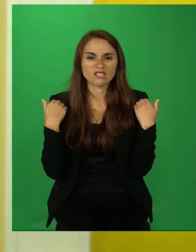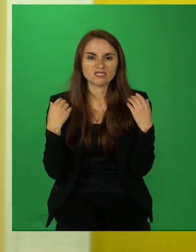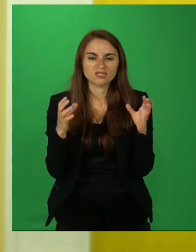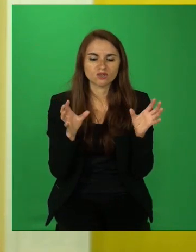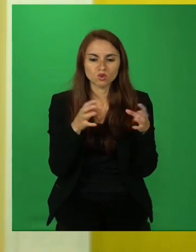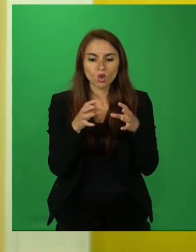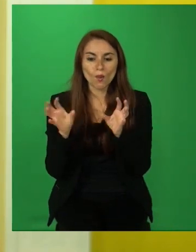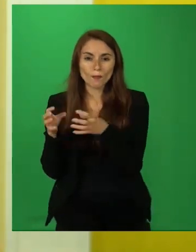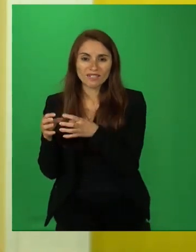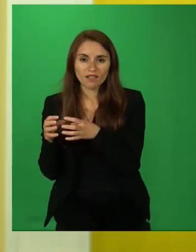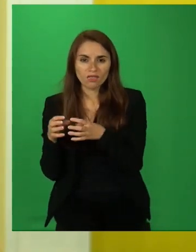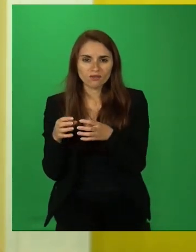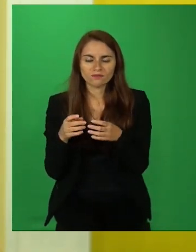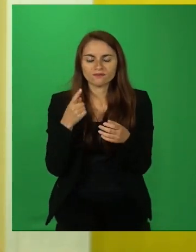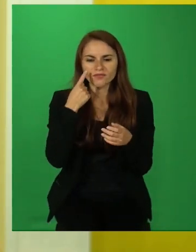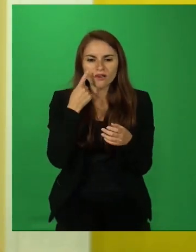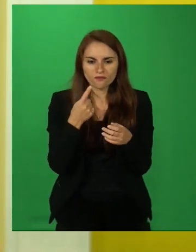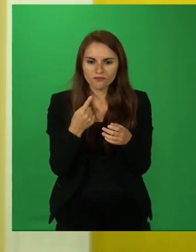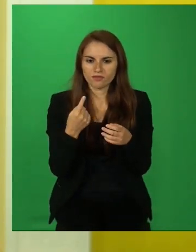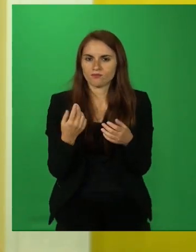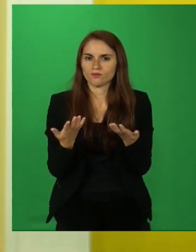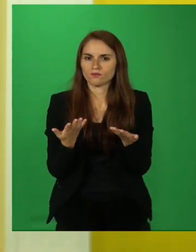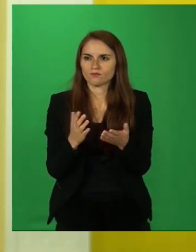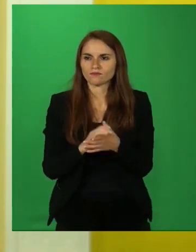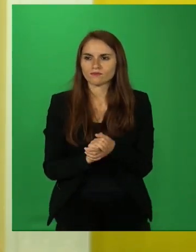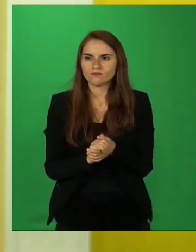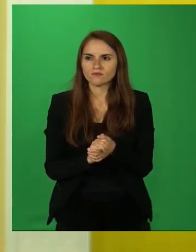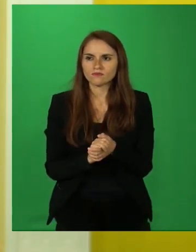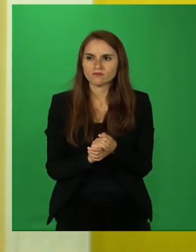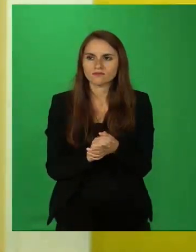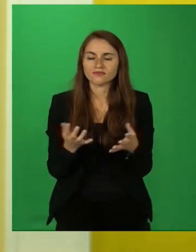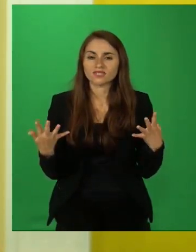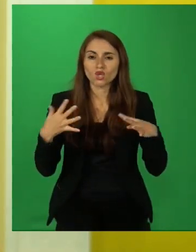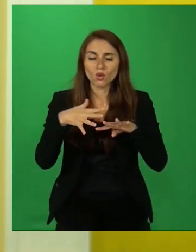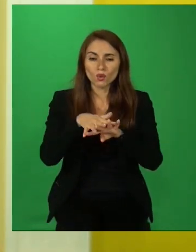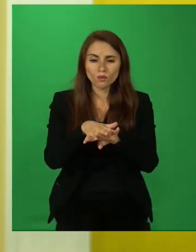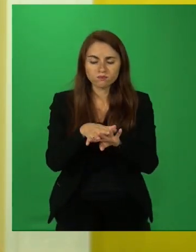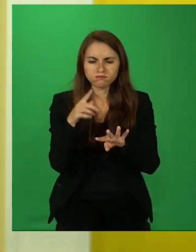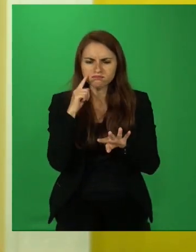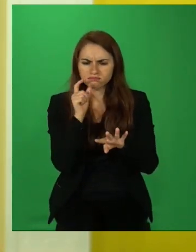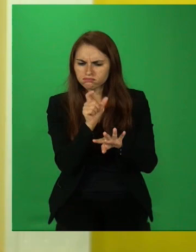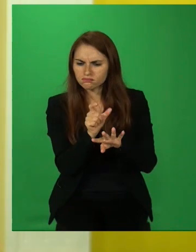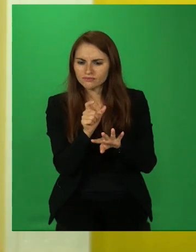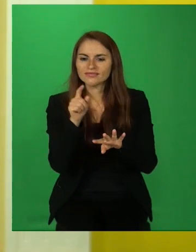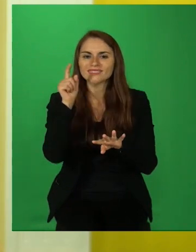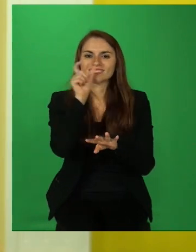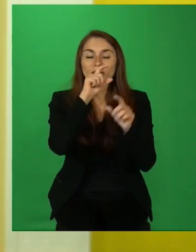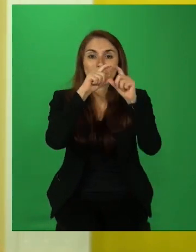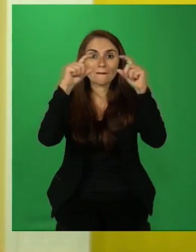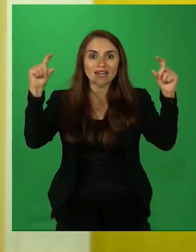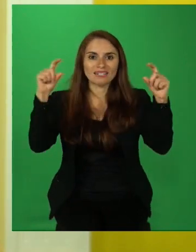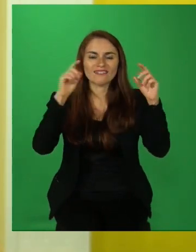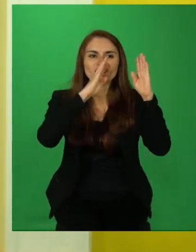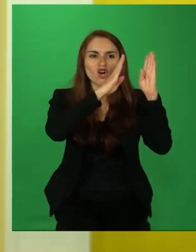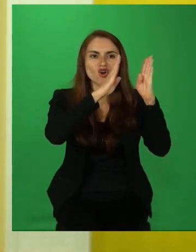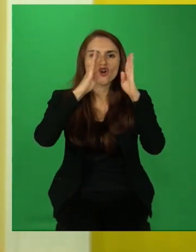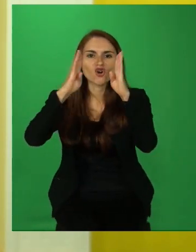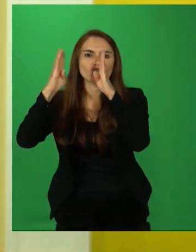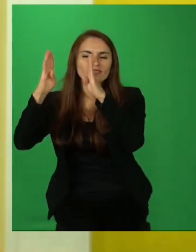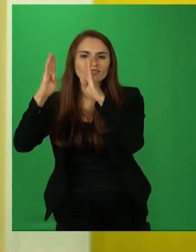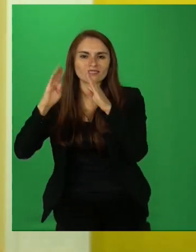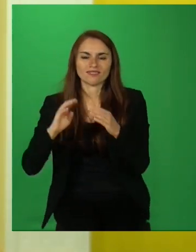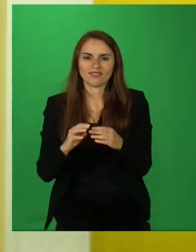palabra me va a ayudar a hacer ejercicios de operatoria combinada porque en esta palabra está ordenado